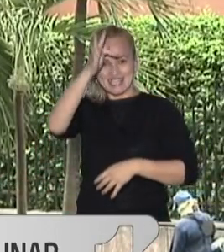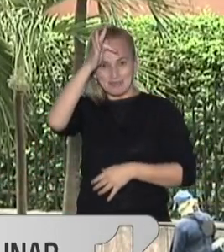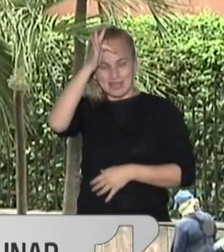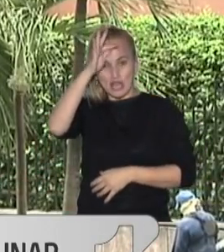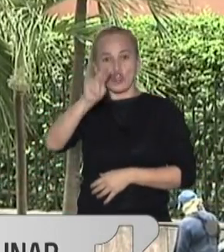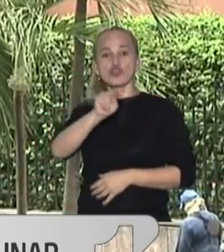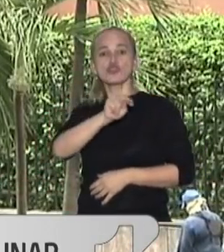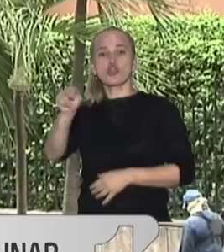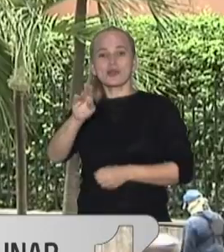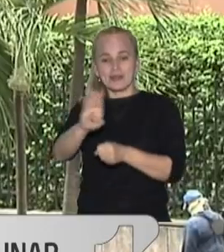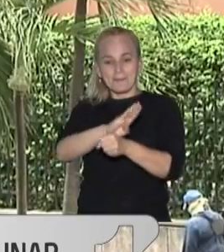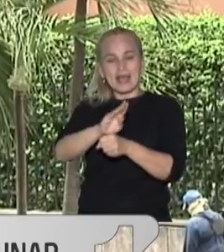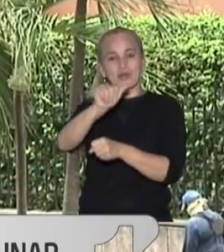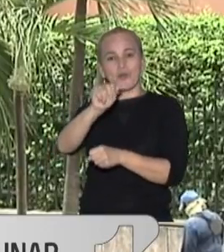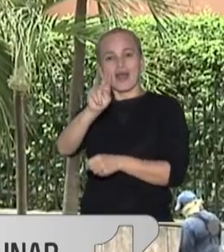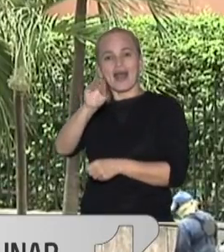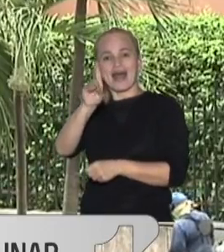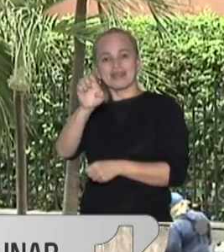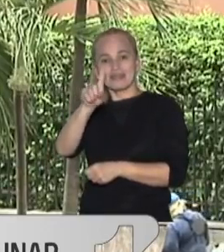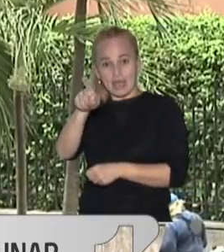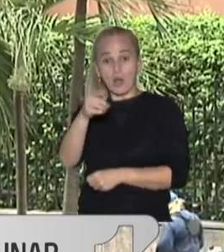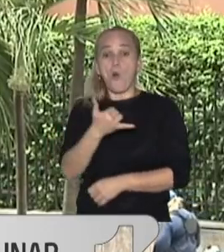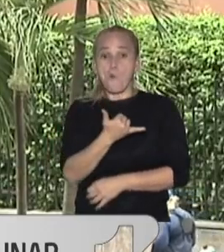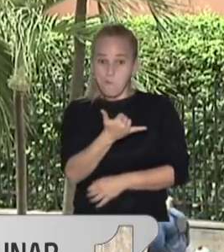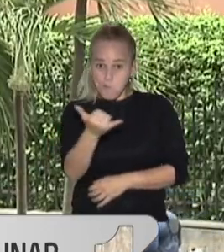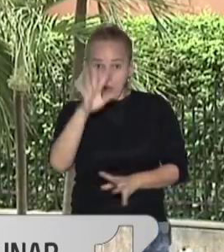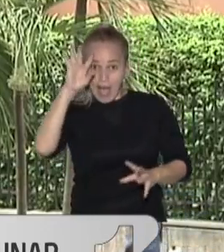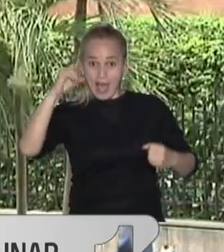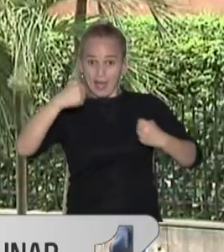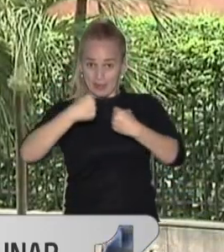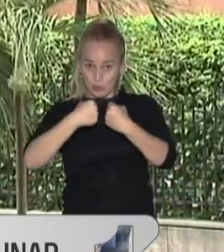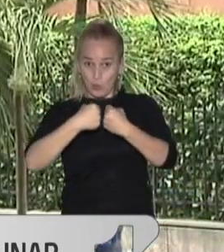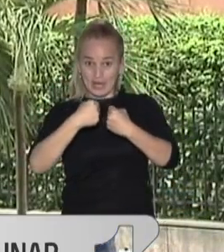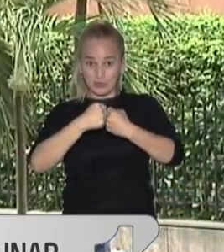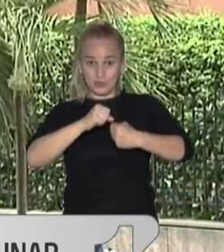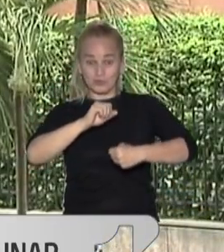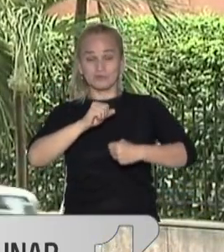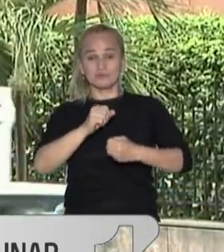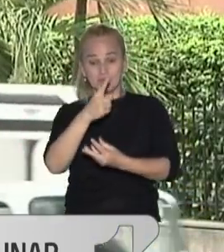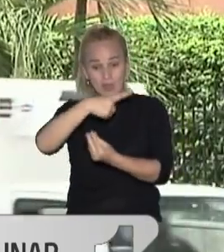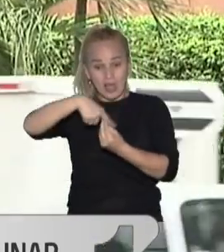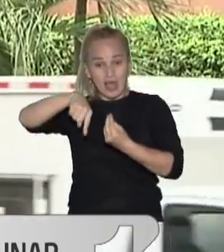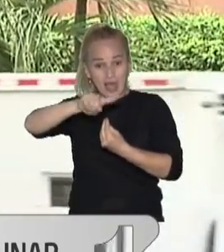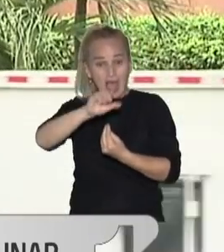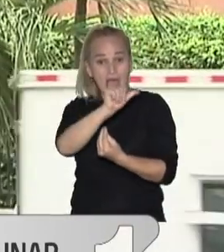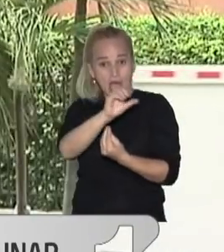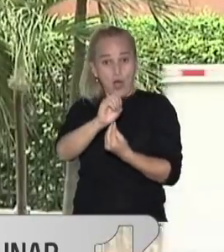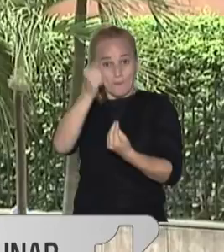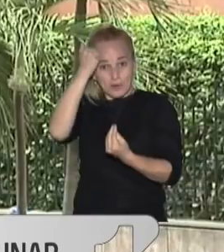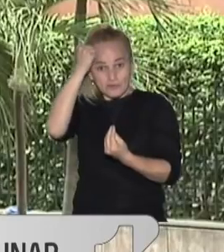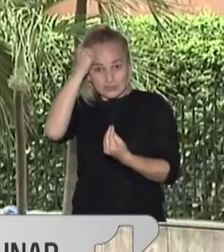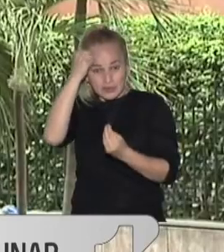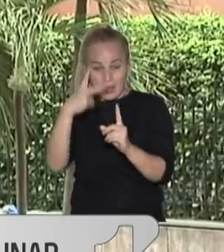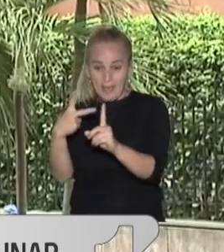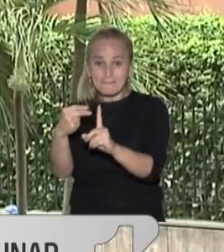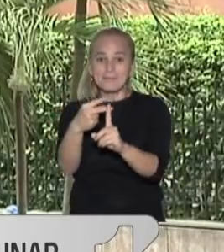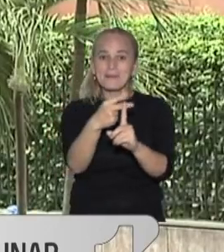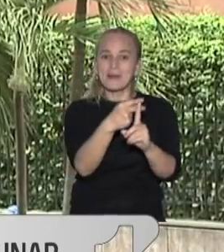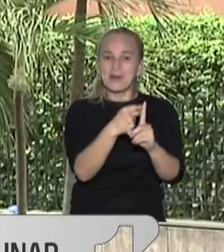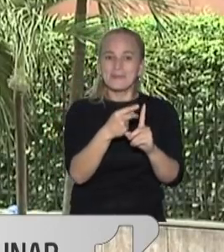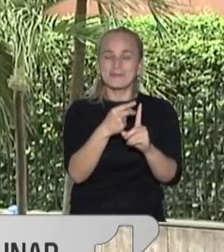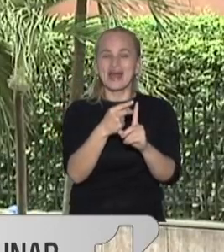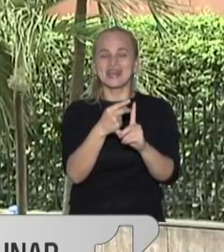en el barrio Los Andes, en donde por convenio con el Magisterio se atiende a los educadores